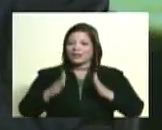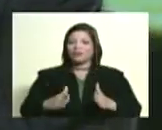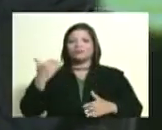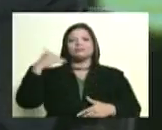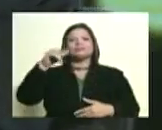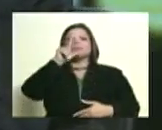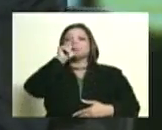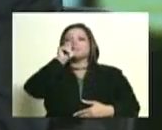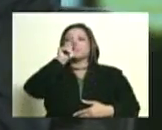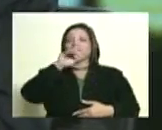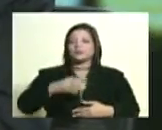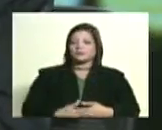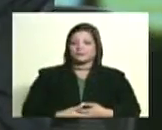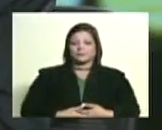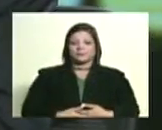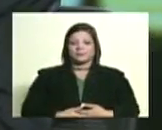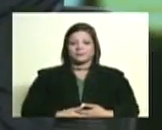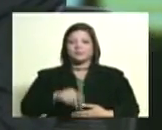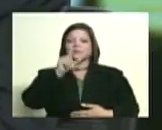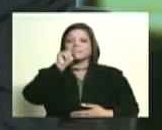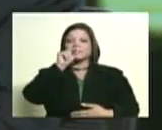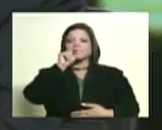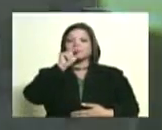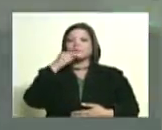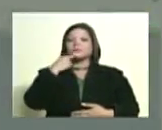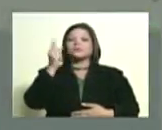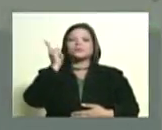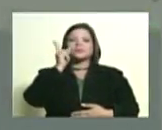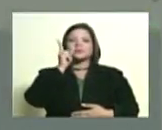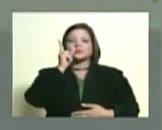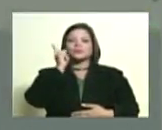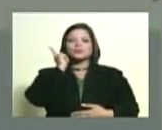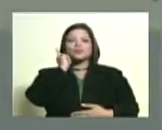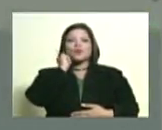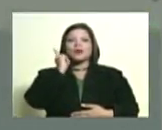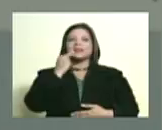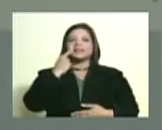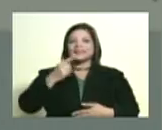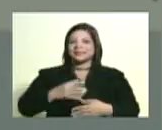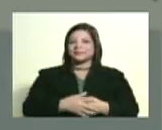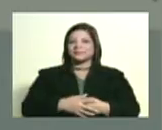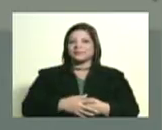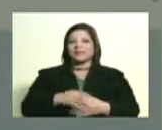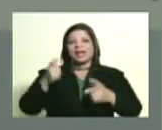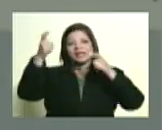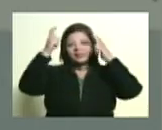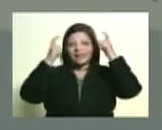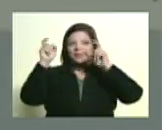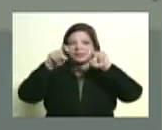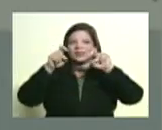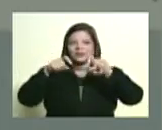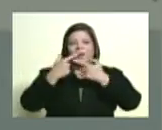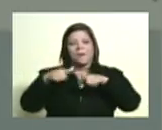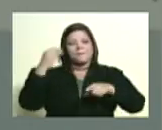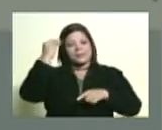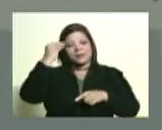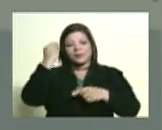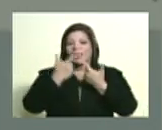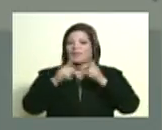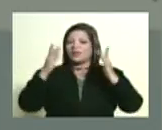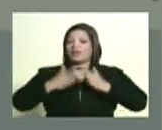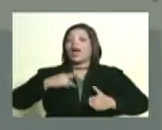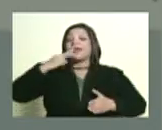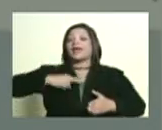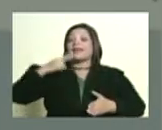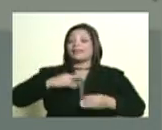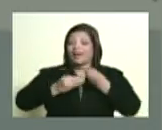nuestras usuarias. Nos dice Luz de Esperanza. Chávez nos enseñó los pensamientos de libertad y los llevó a la realidad